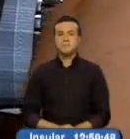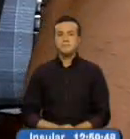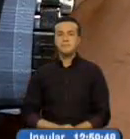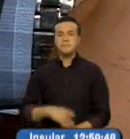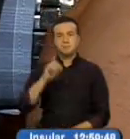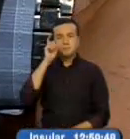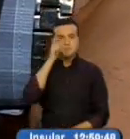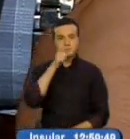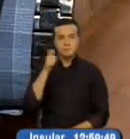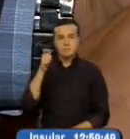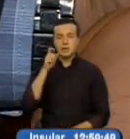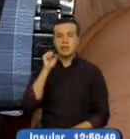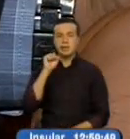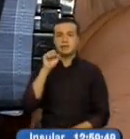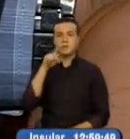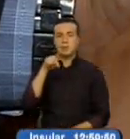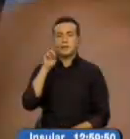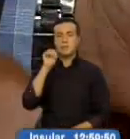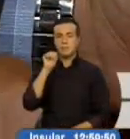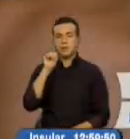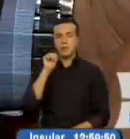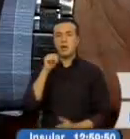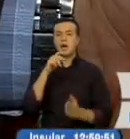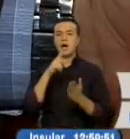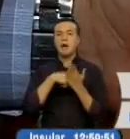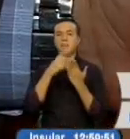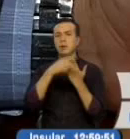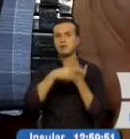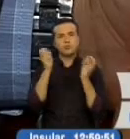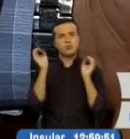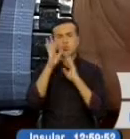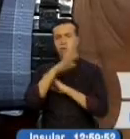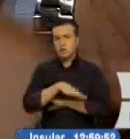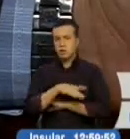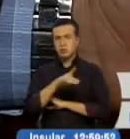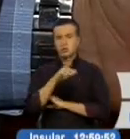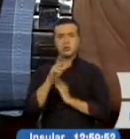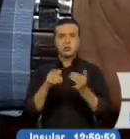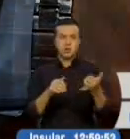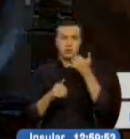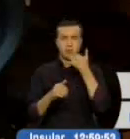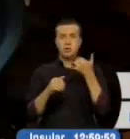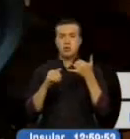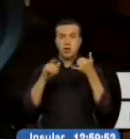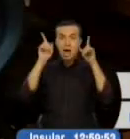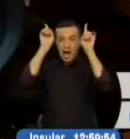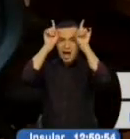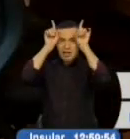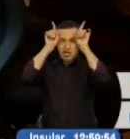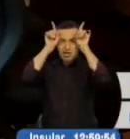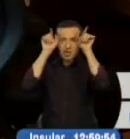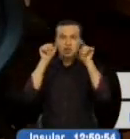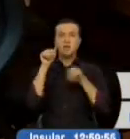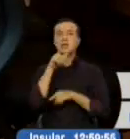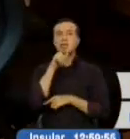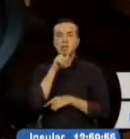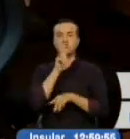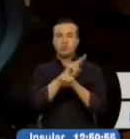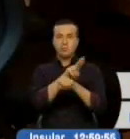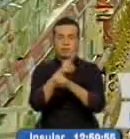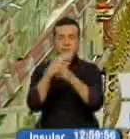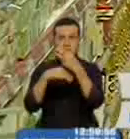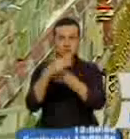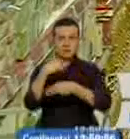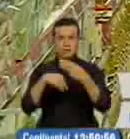Veeduría SCPM, así se denomina la aplicación gratuita diseñada para teléfonos Android por la Superintendencia de Control del Poder del